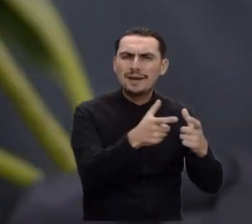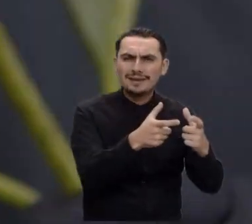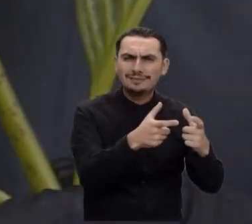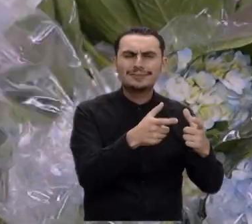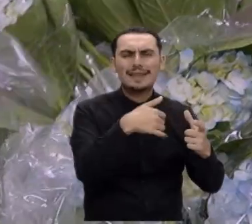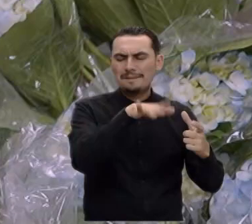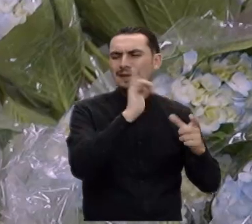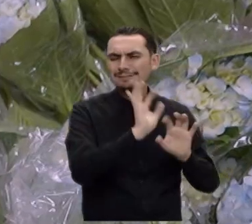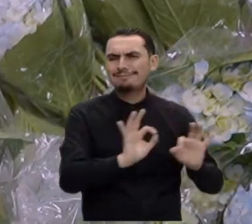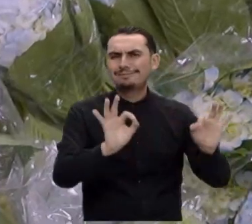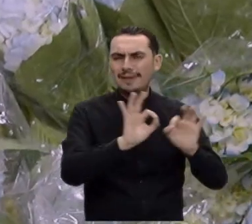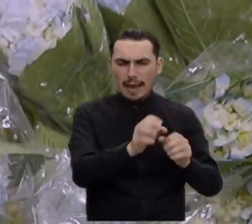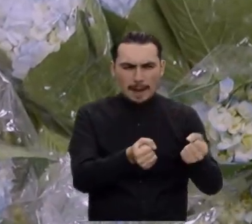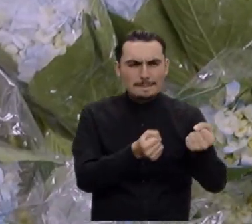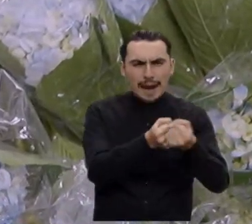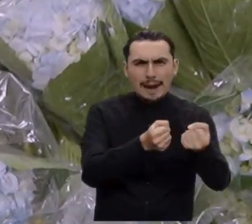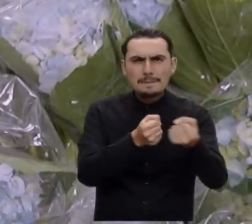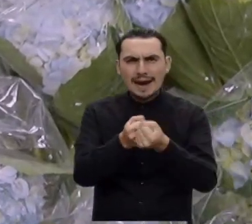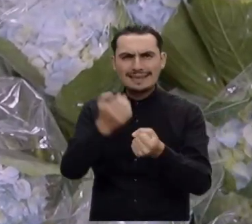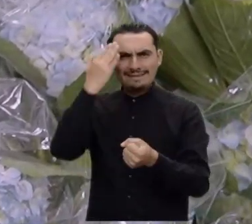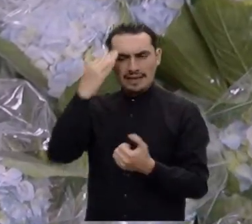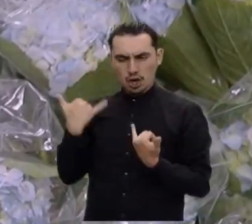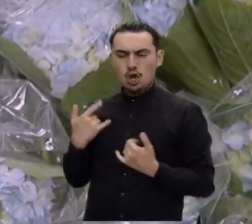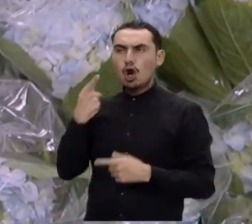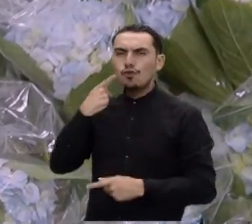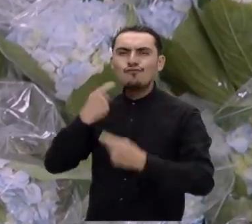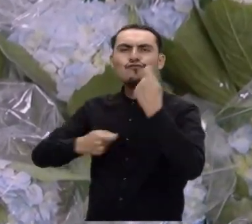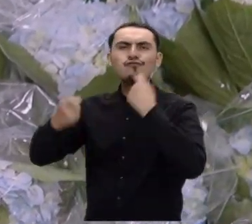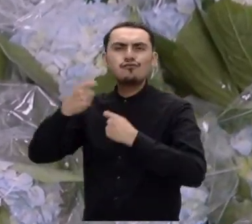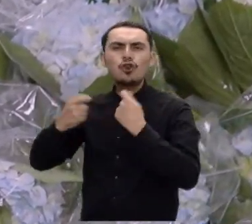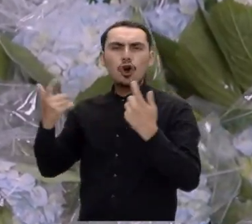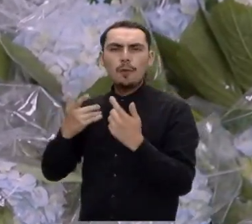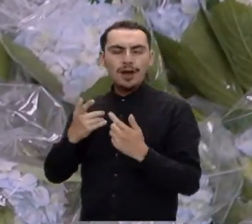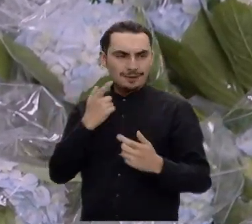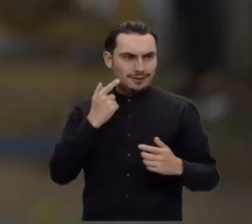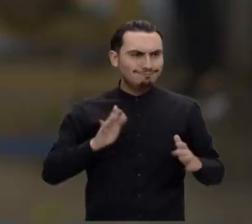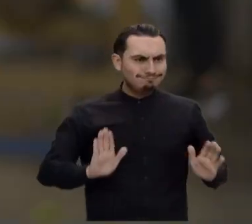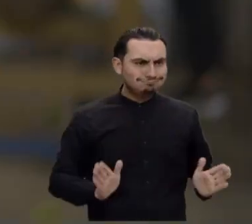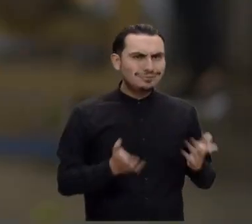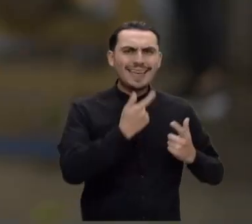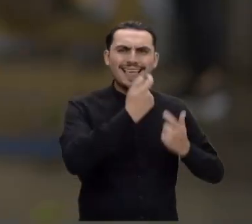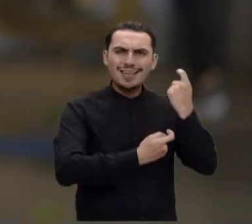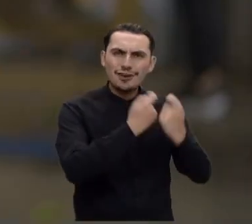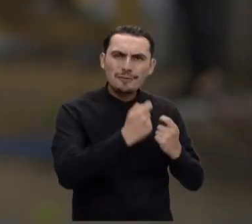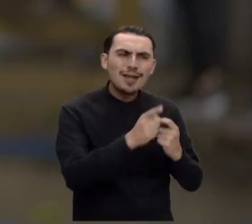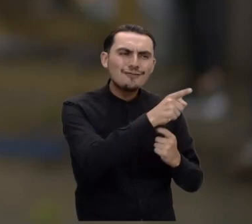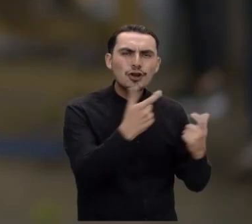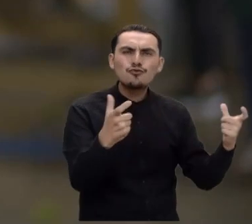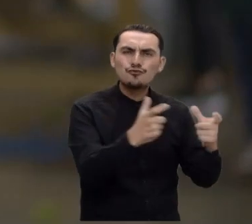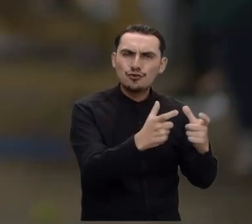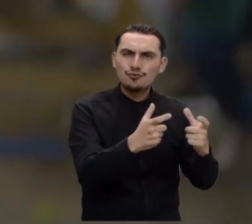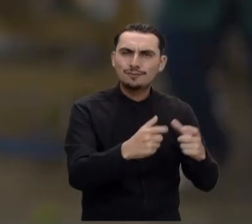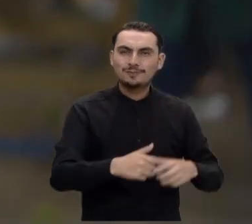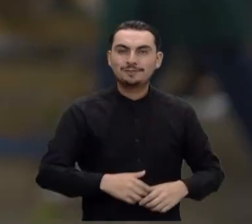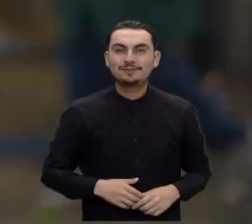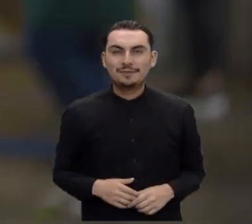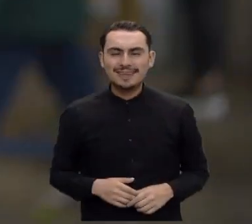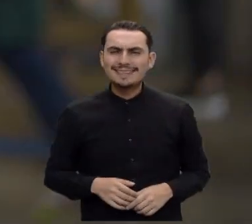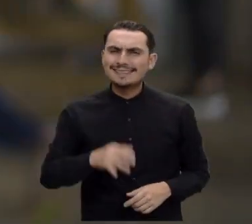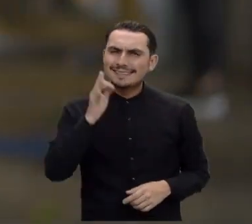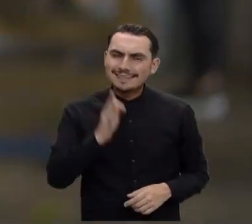pequeños productores. Ese es el aporte, digamos, de esta estructura en el mercado y es que dinamiza la economía para pequeños